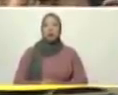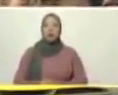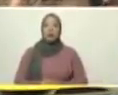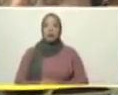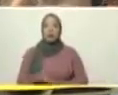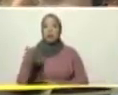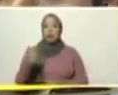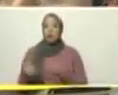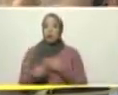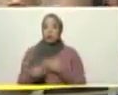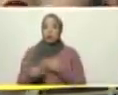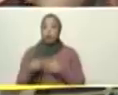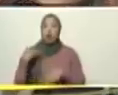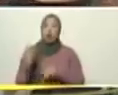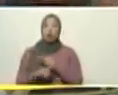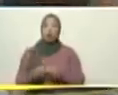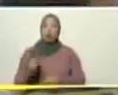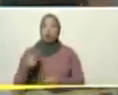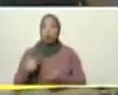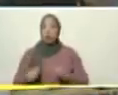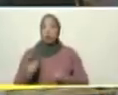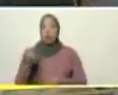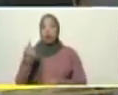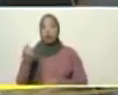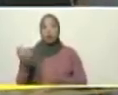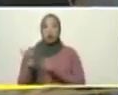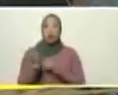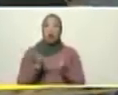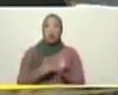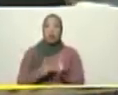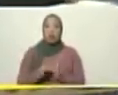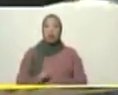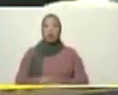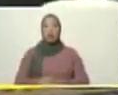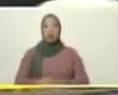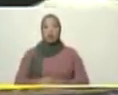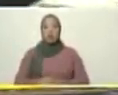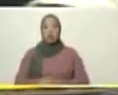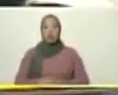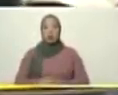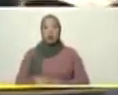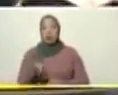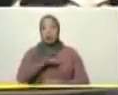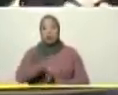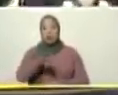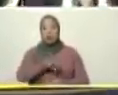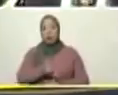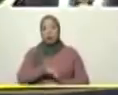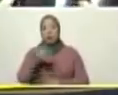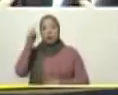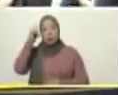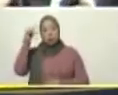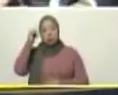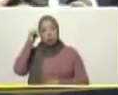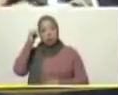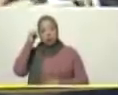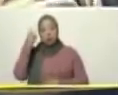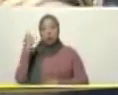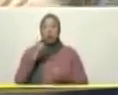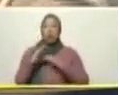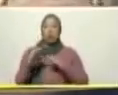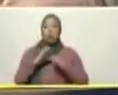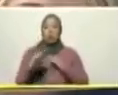fascismo, sobre todo hoy 12 de abril, donde nuestro pueblo celebra el Día de la